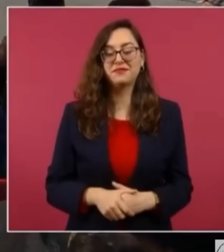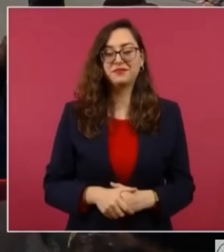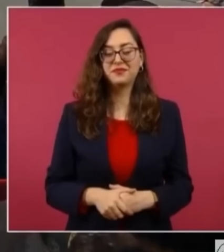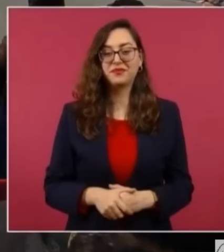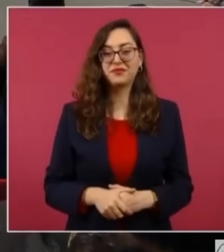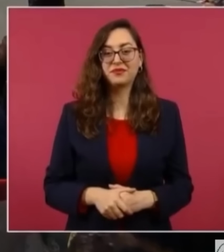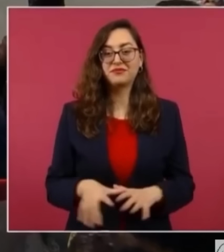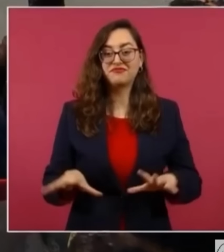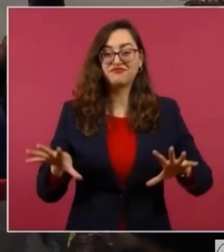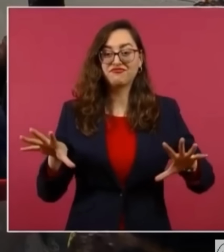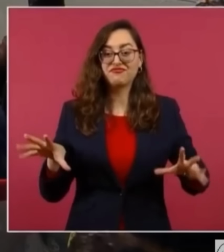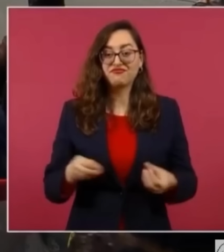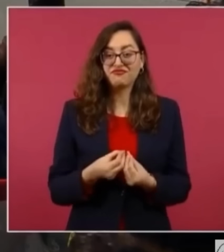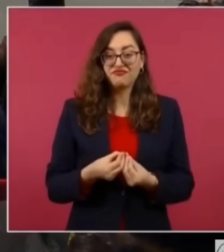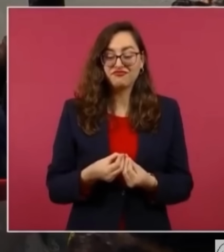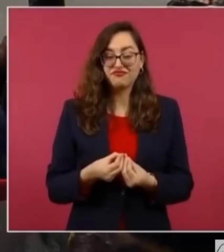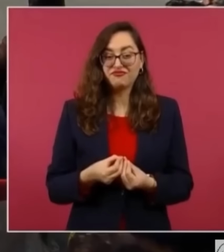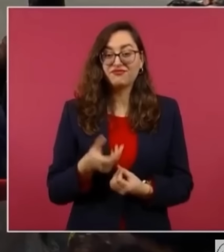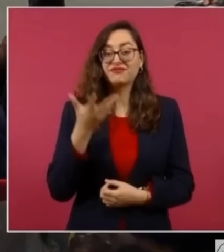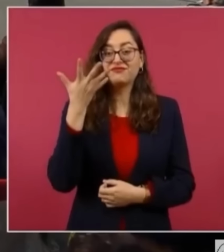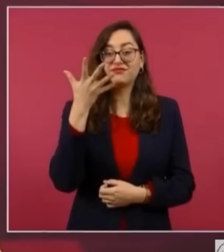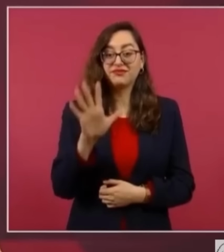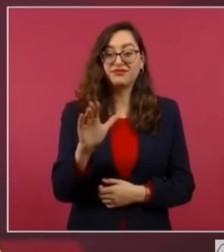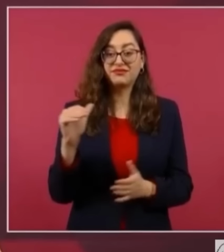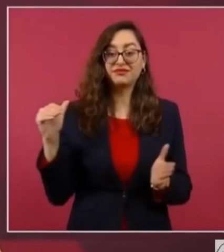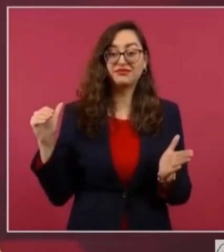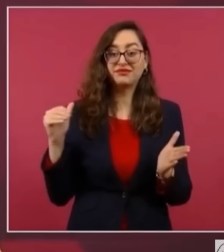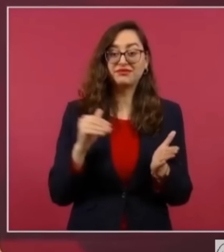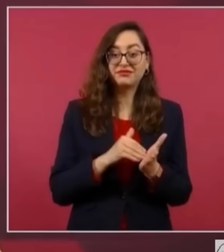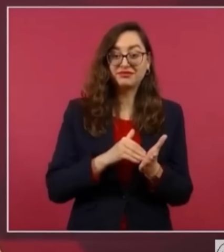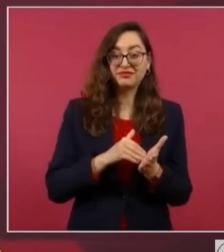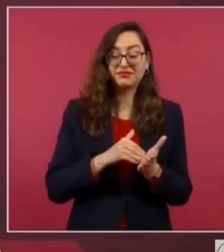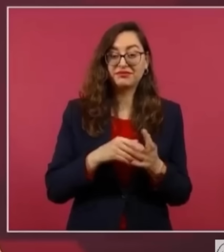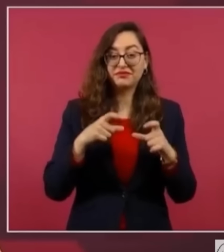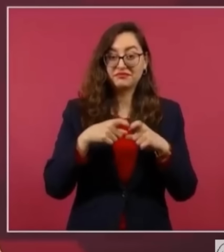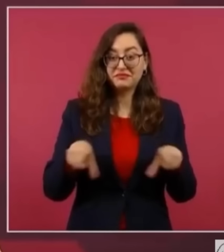Los 10,000 billetes son 10 kilos.